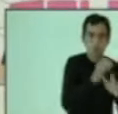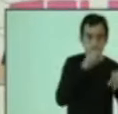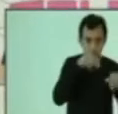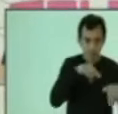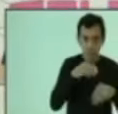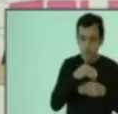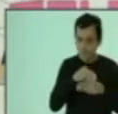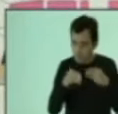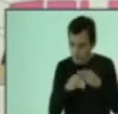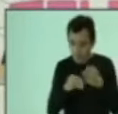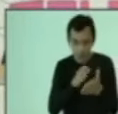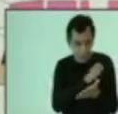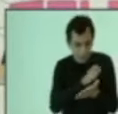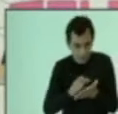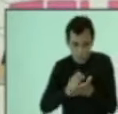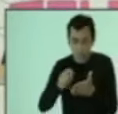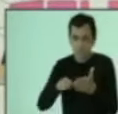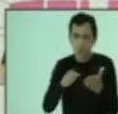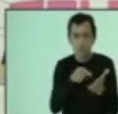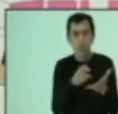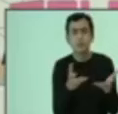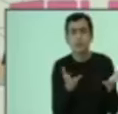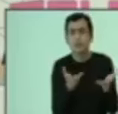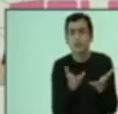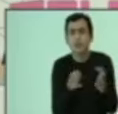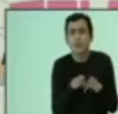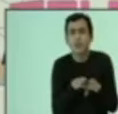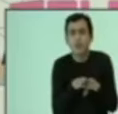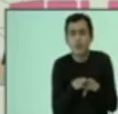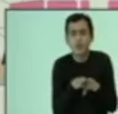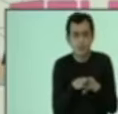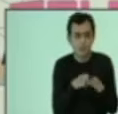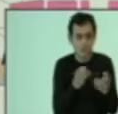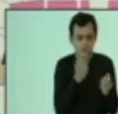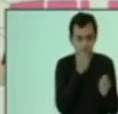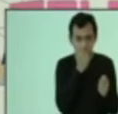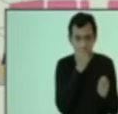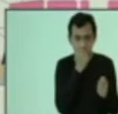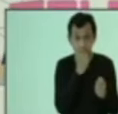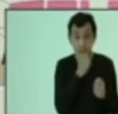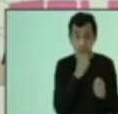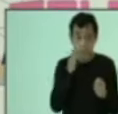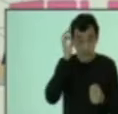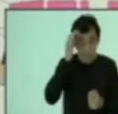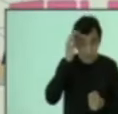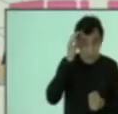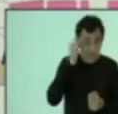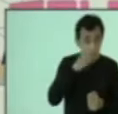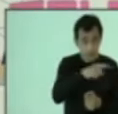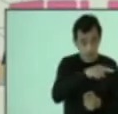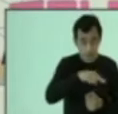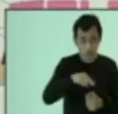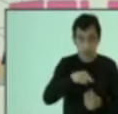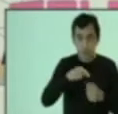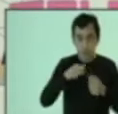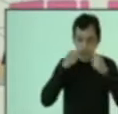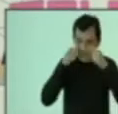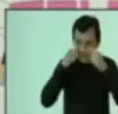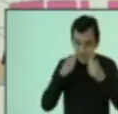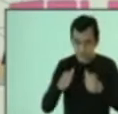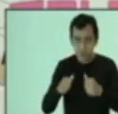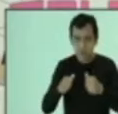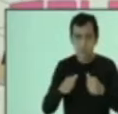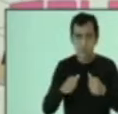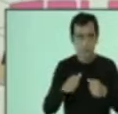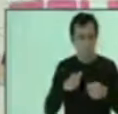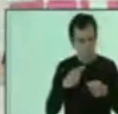y la operación y qué instancia destinada precisamente a proveer el servicio de salud será la encargada para que estos continúen operando